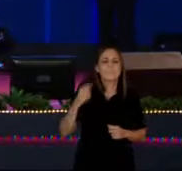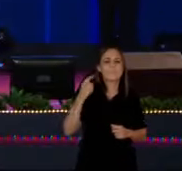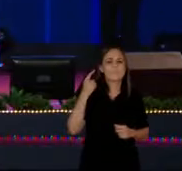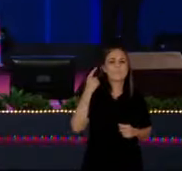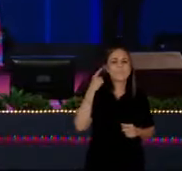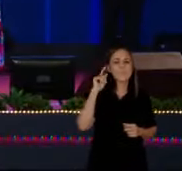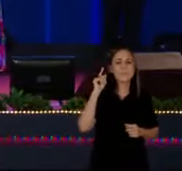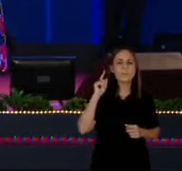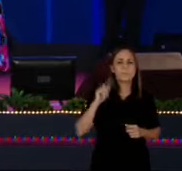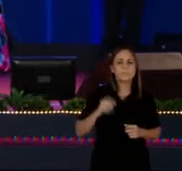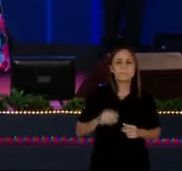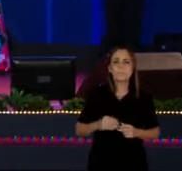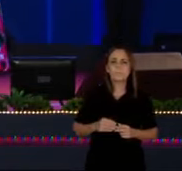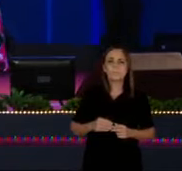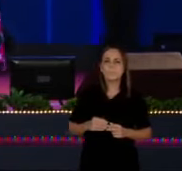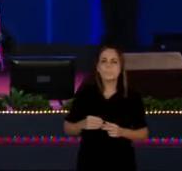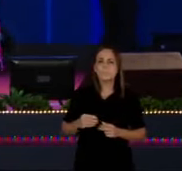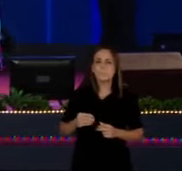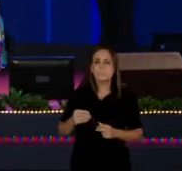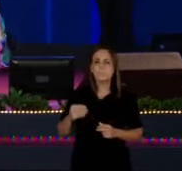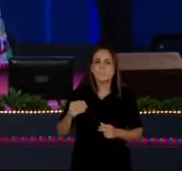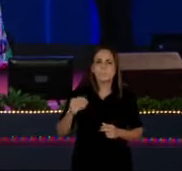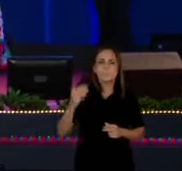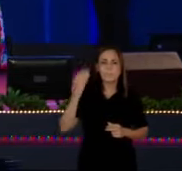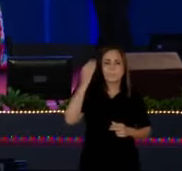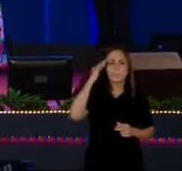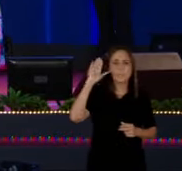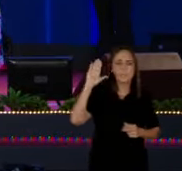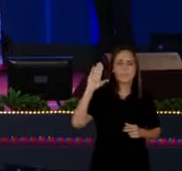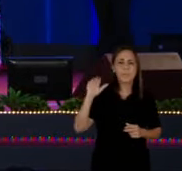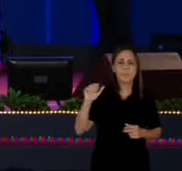No sé si está. Teniente Álvarez está, Eddie.